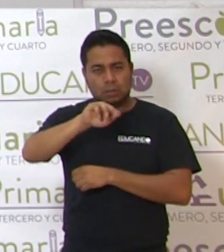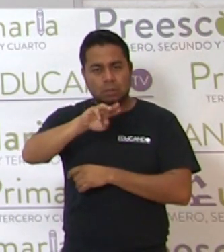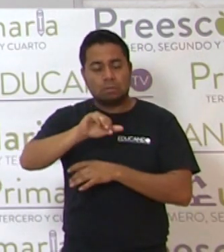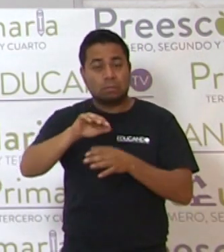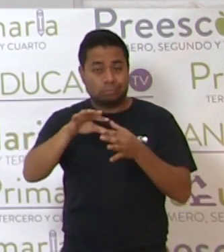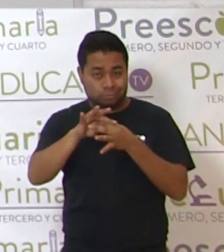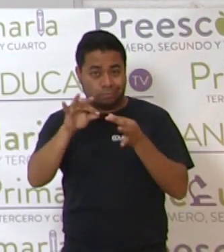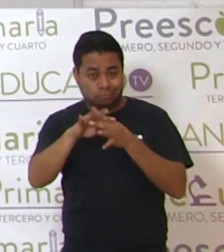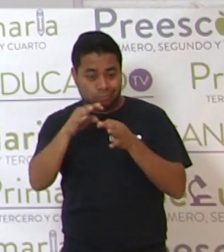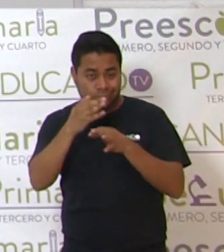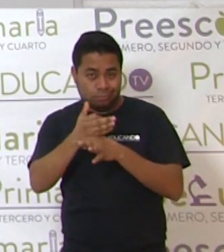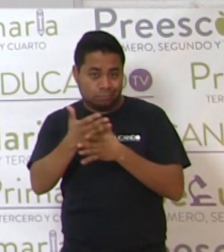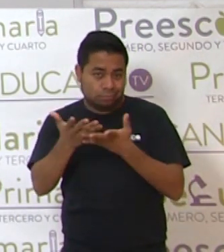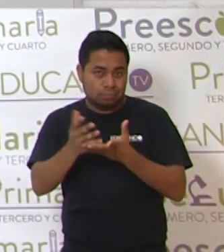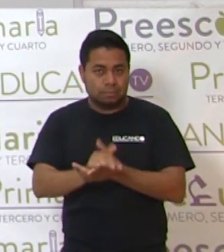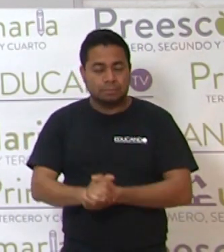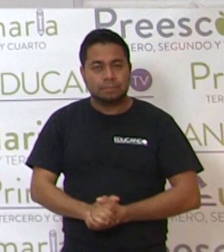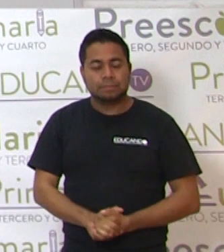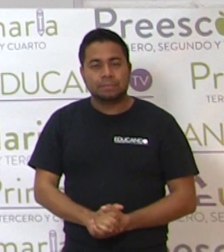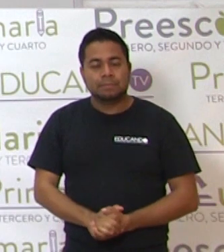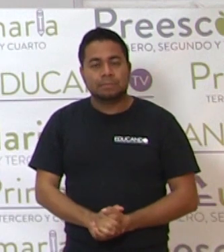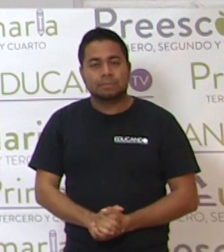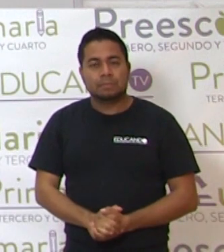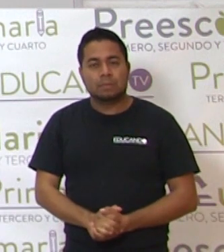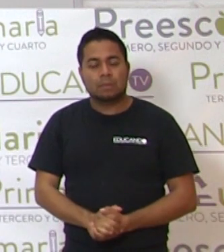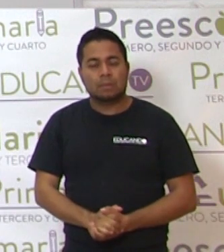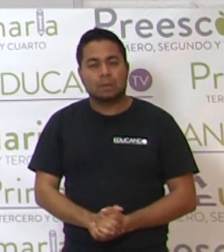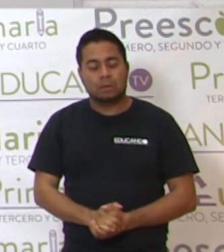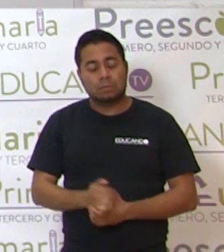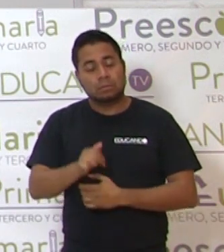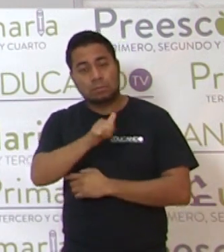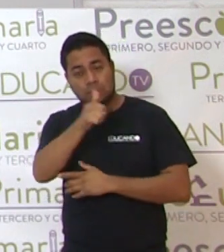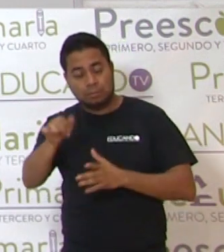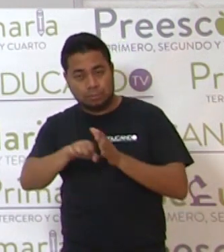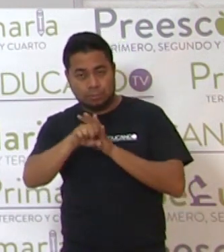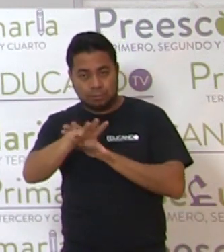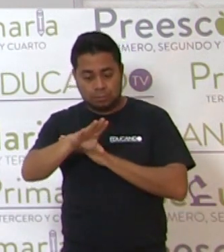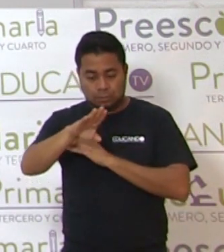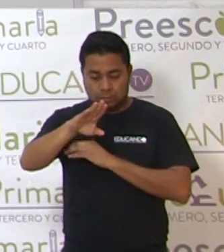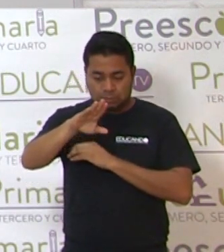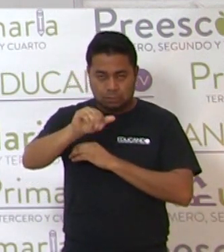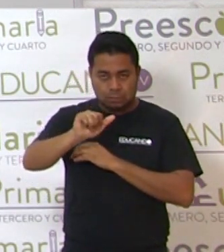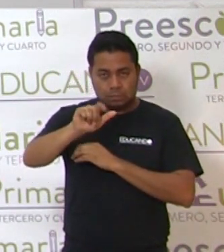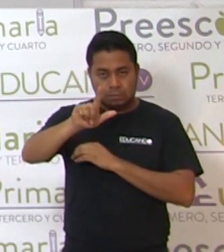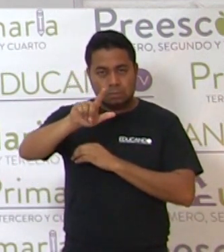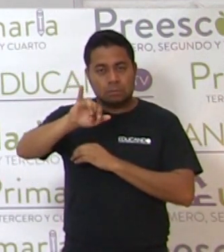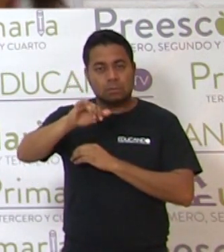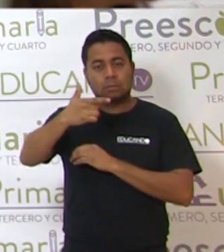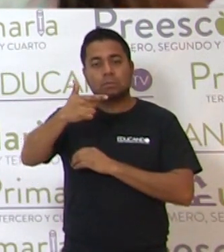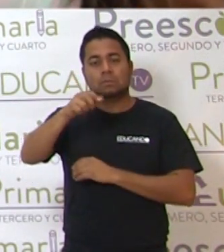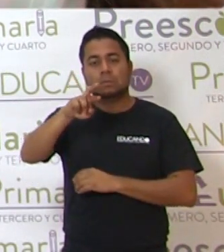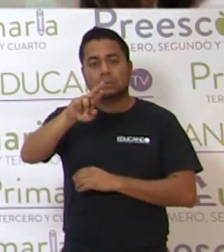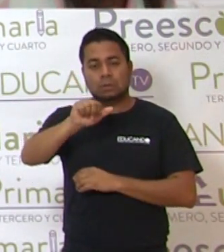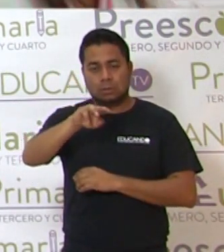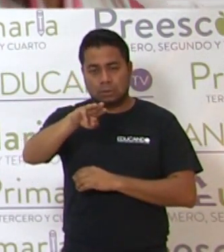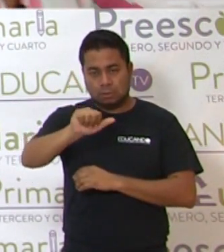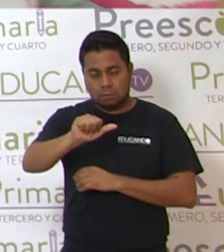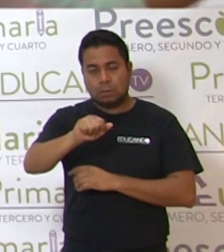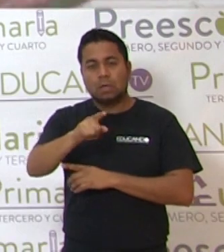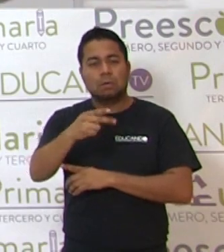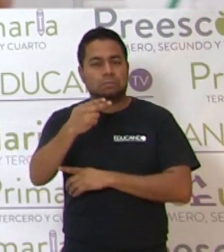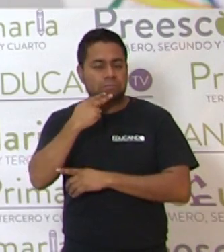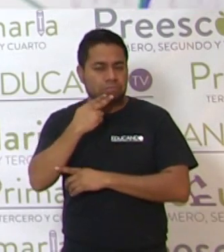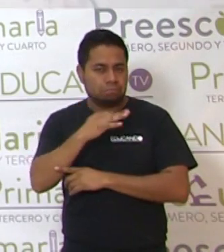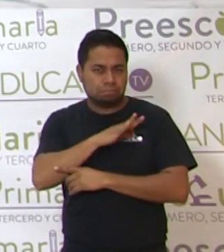esta ocasión? Bueno, vamos a ver otro tipo de caligrama que podemos utilizar